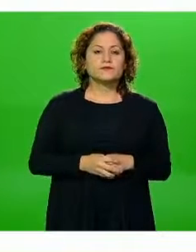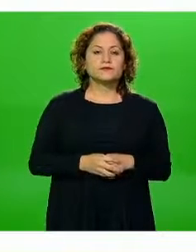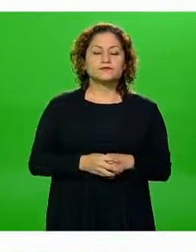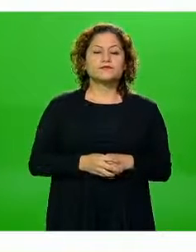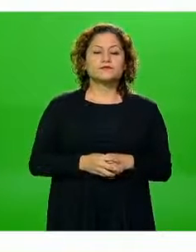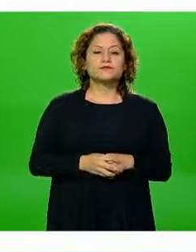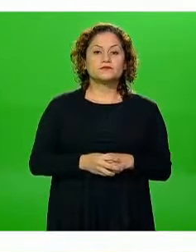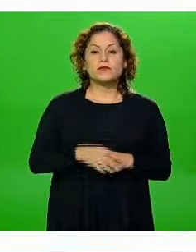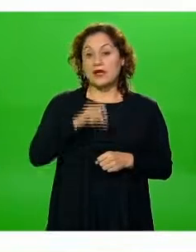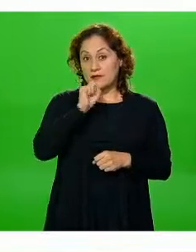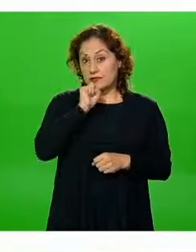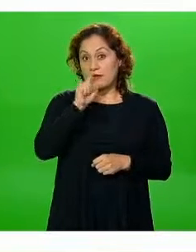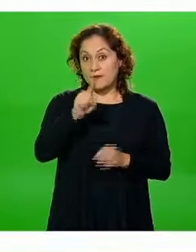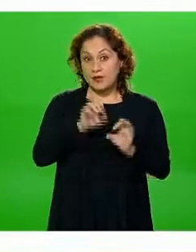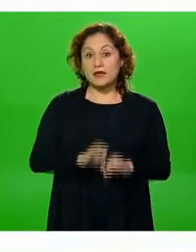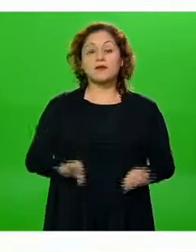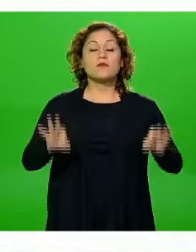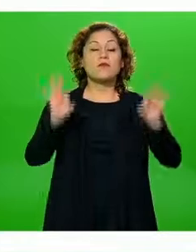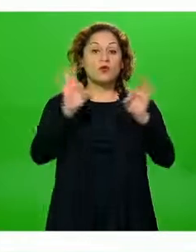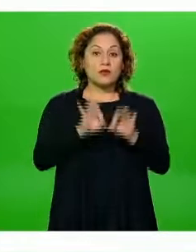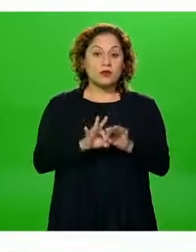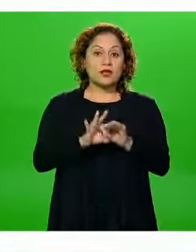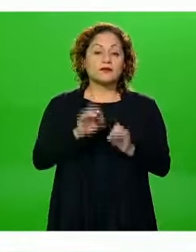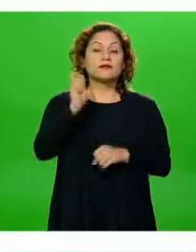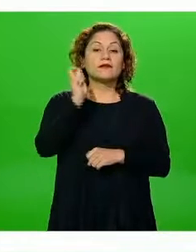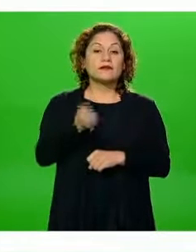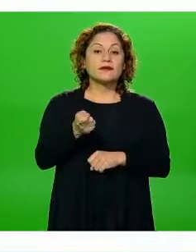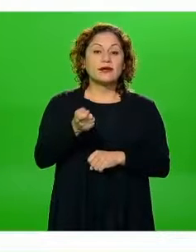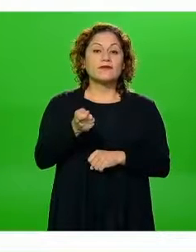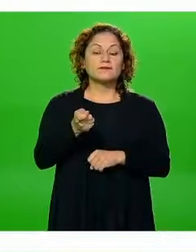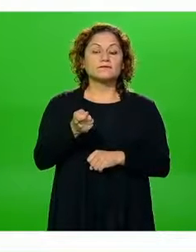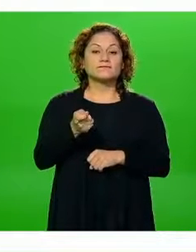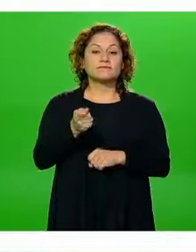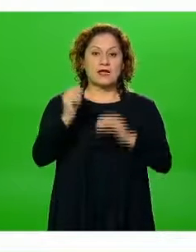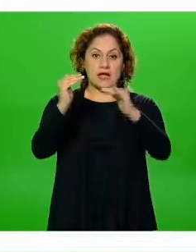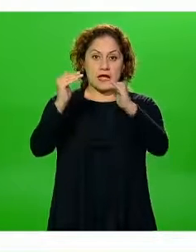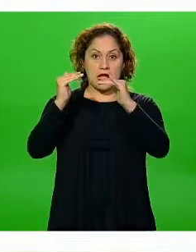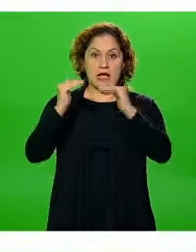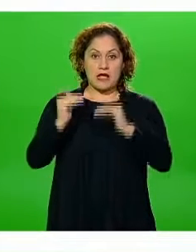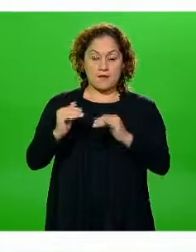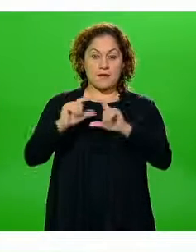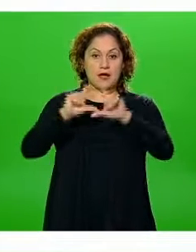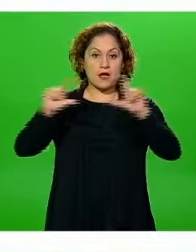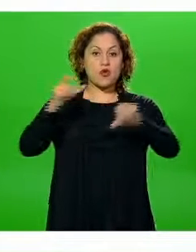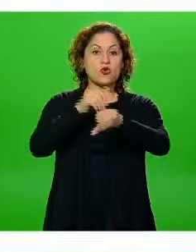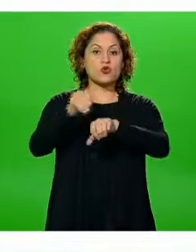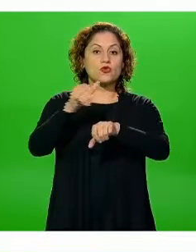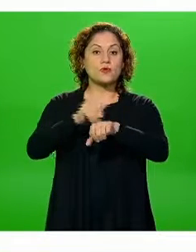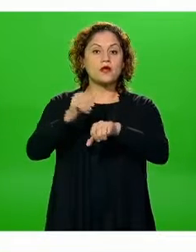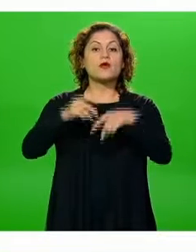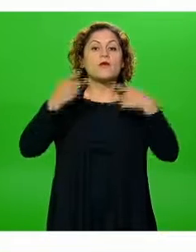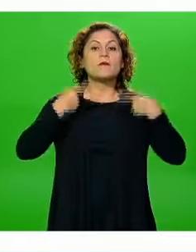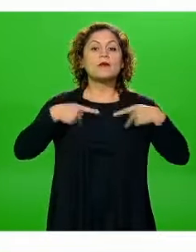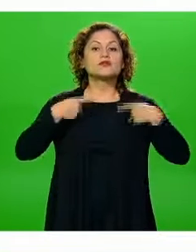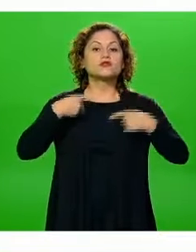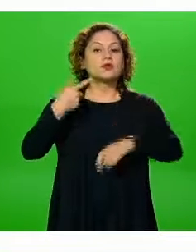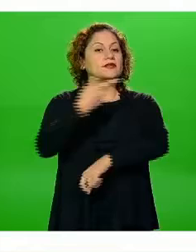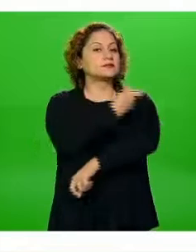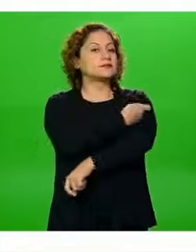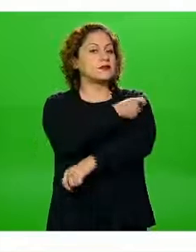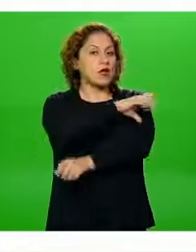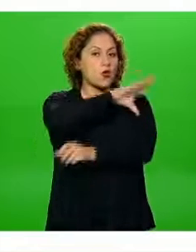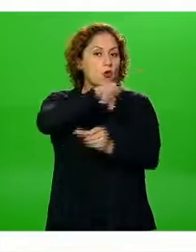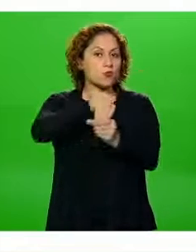es importante mencionar los esquemas completos de vacunación contra la COVID-19. Esto recuerden